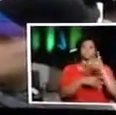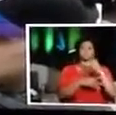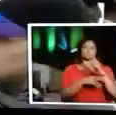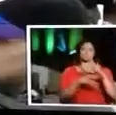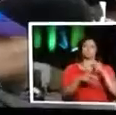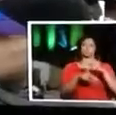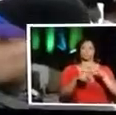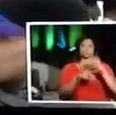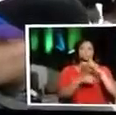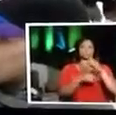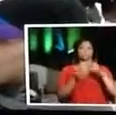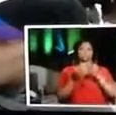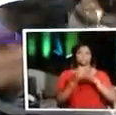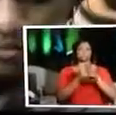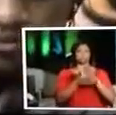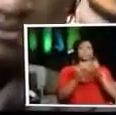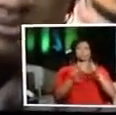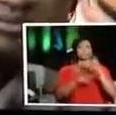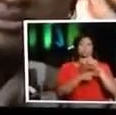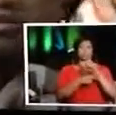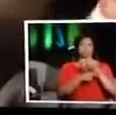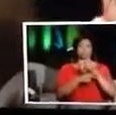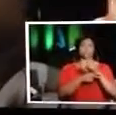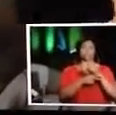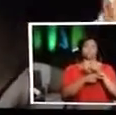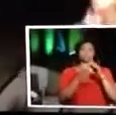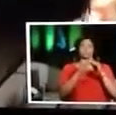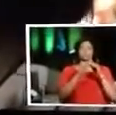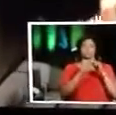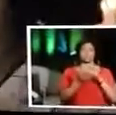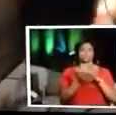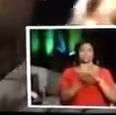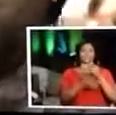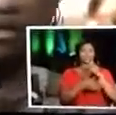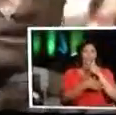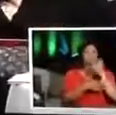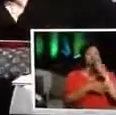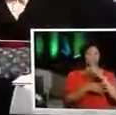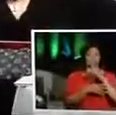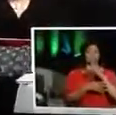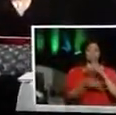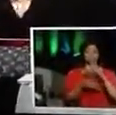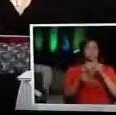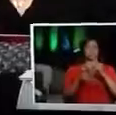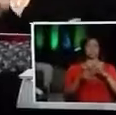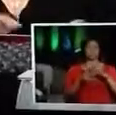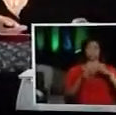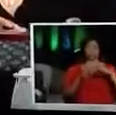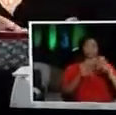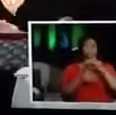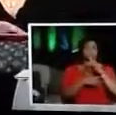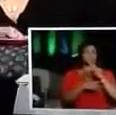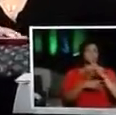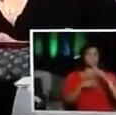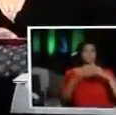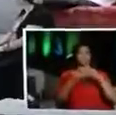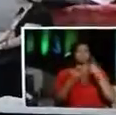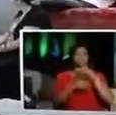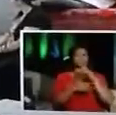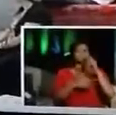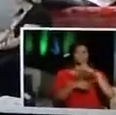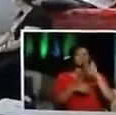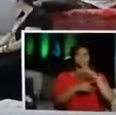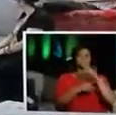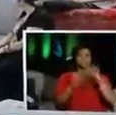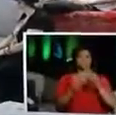Foro Nacional sobre Derechos Humanos de la Comunidad Gay, Lésbica y Transexual, cuyas conclusiones giraron en torno a la necesidad